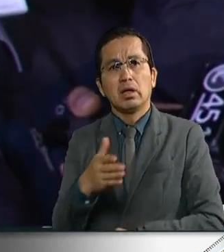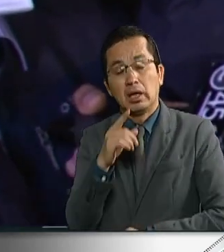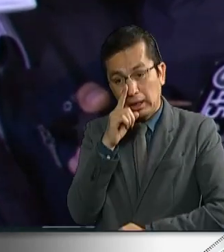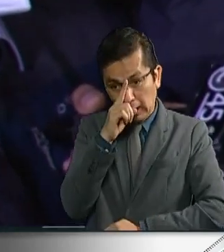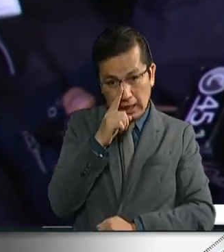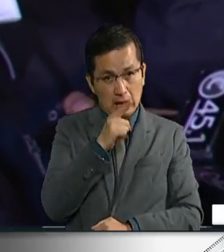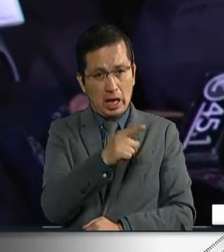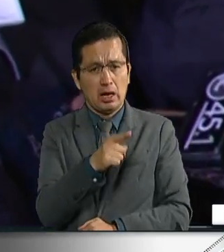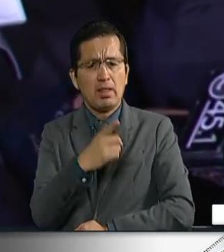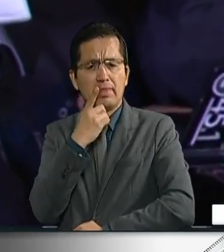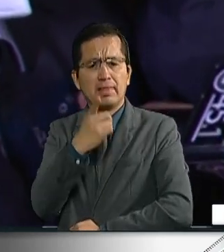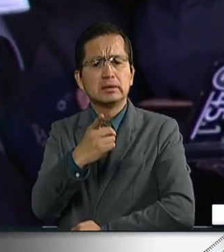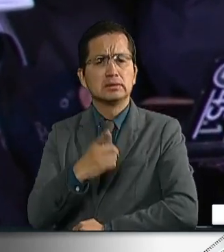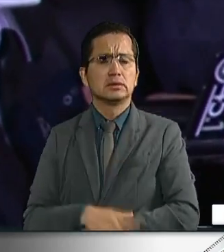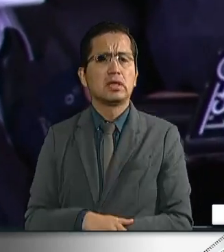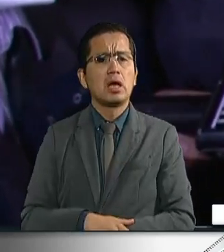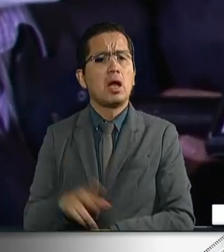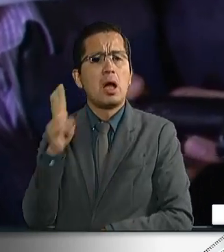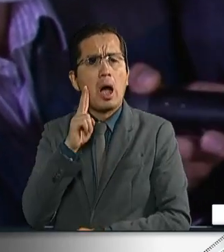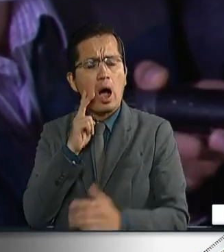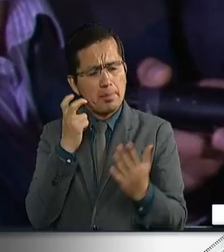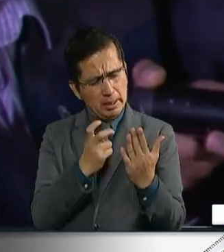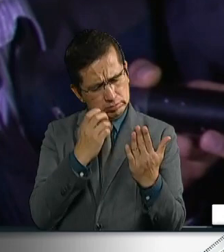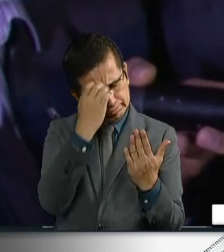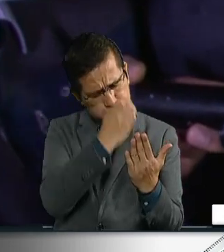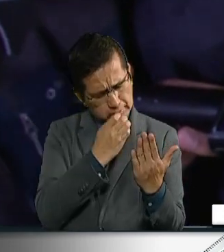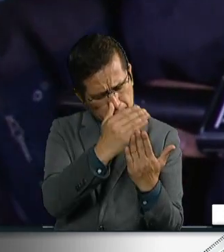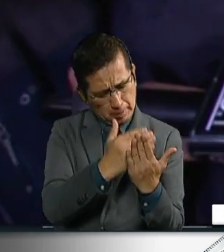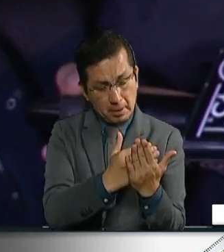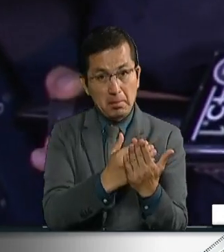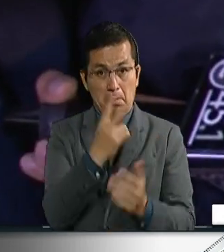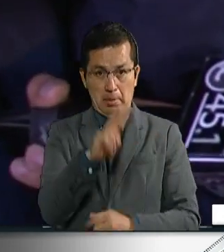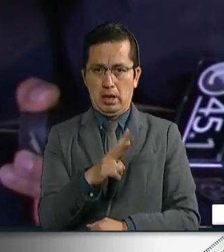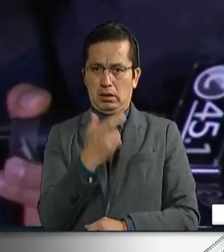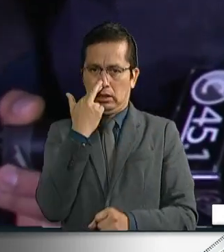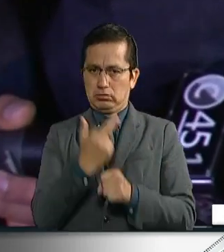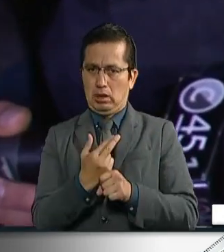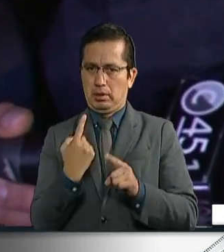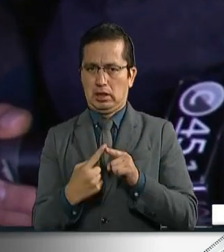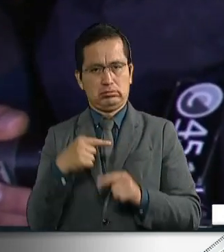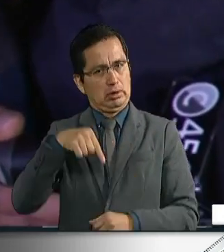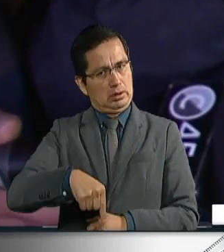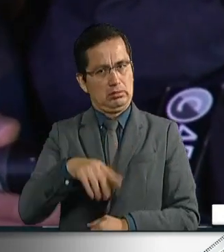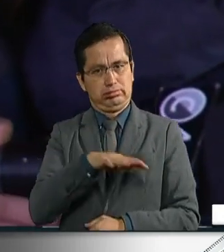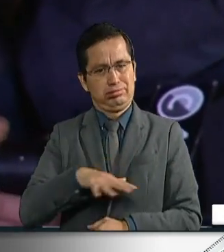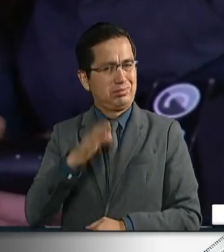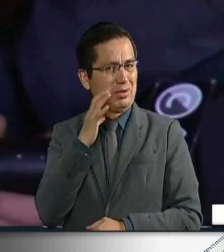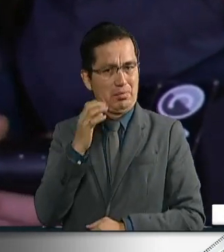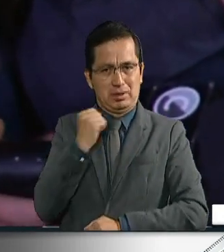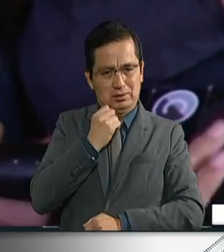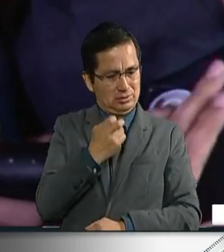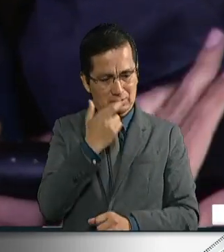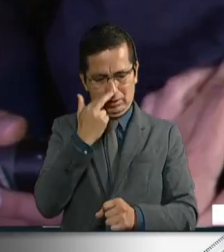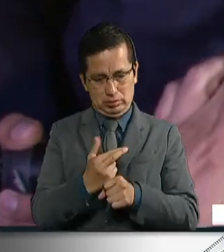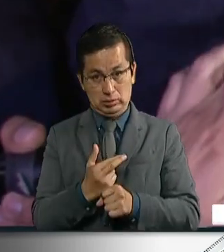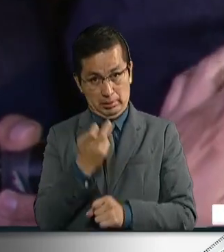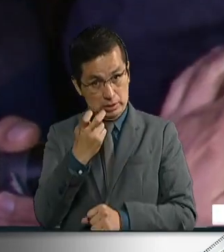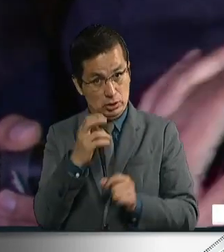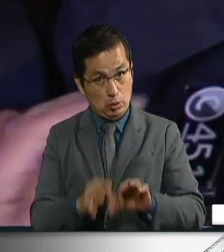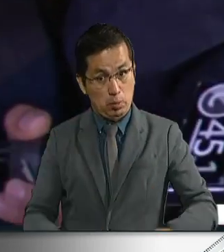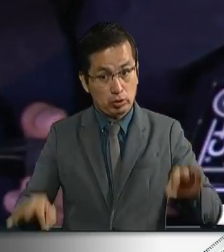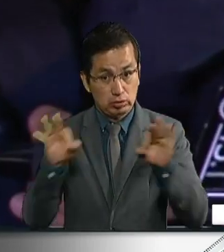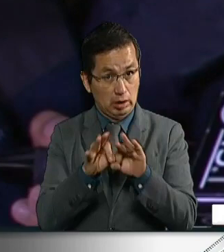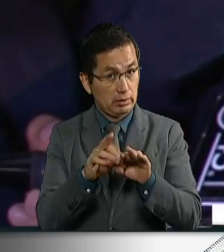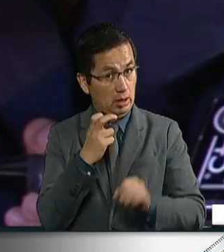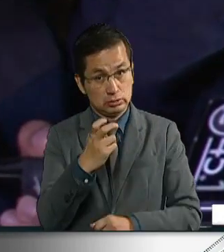ofreció revisar, aunque es facultad del Senado. Claro. Eso no debe de perderse de vista y así